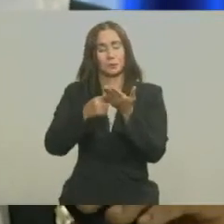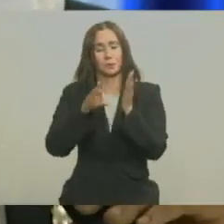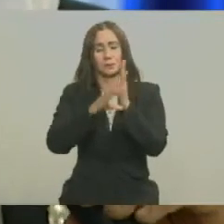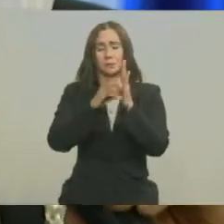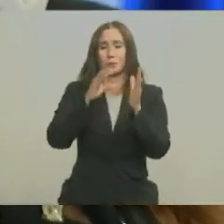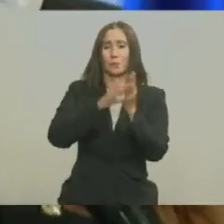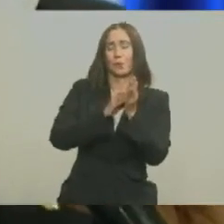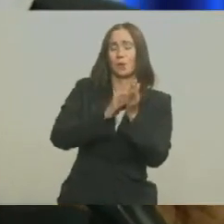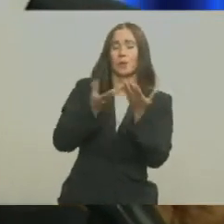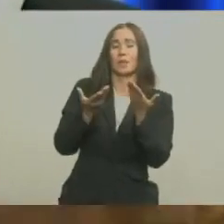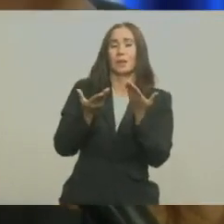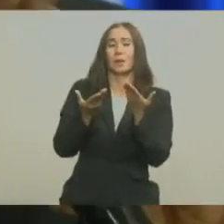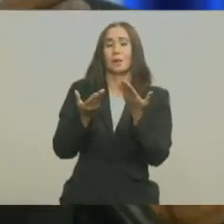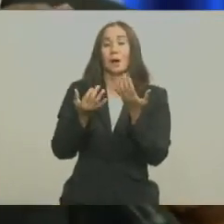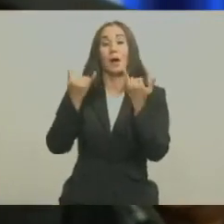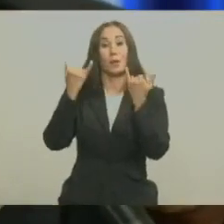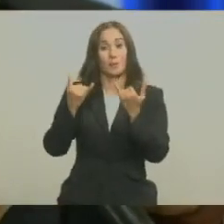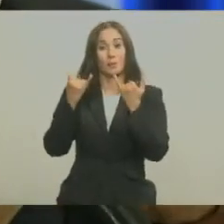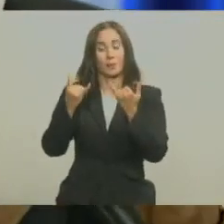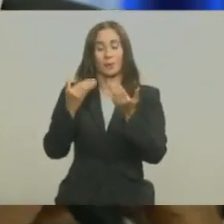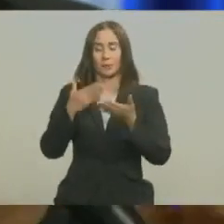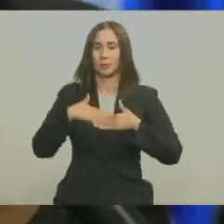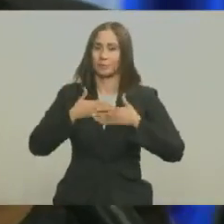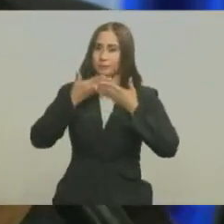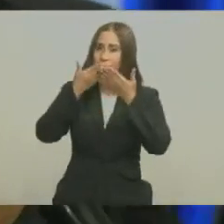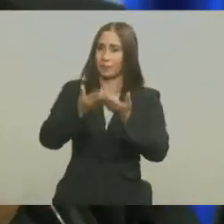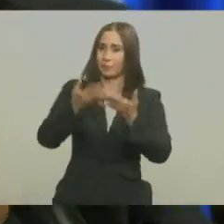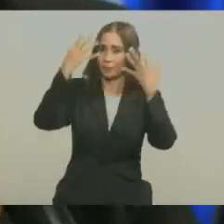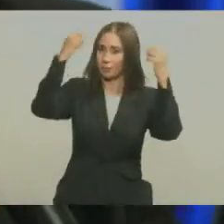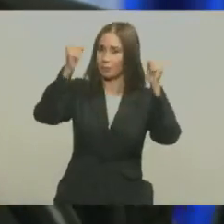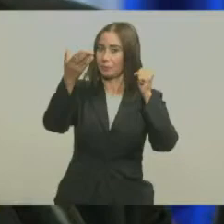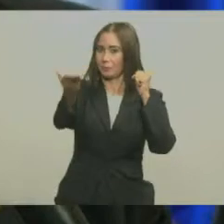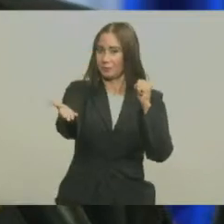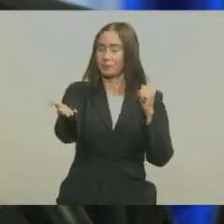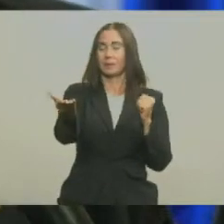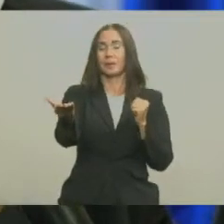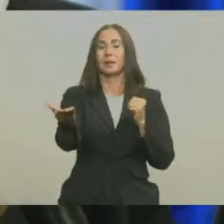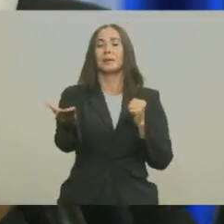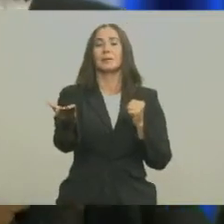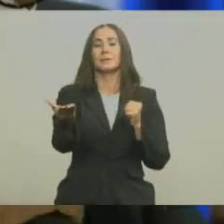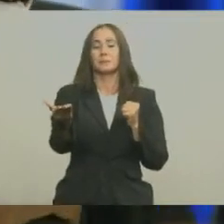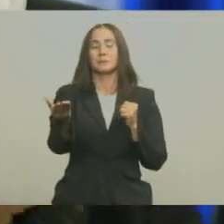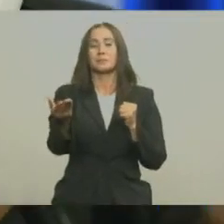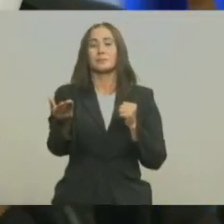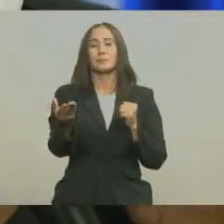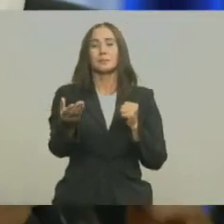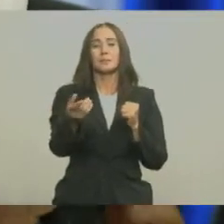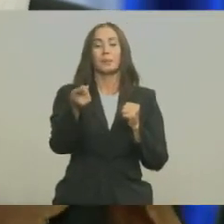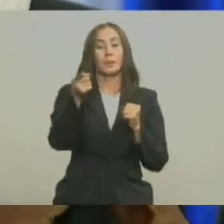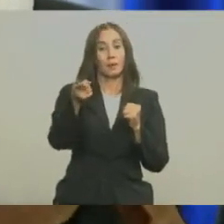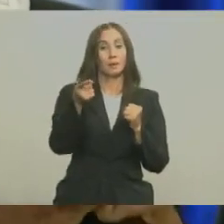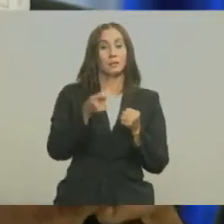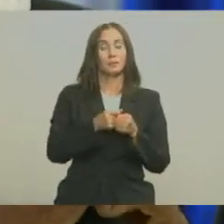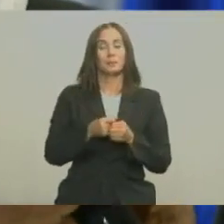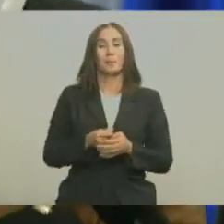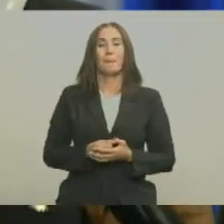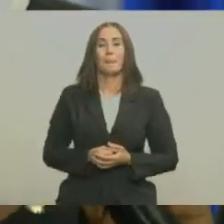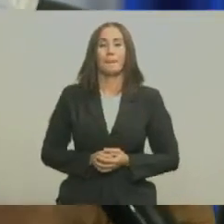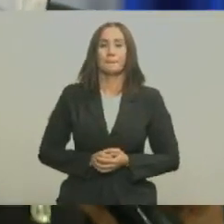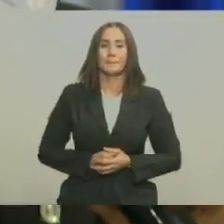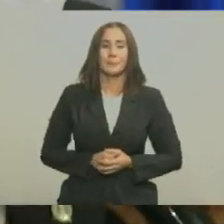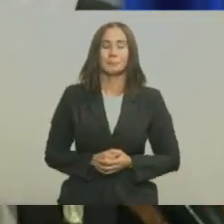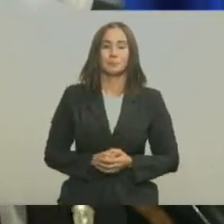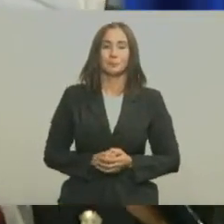Civil. Y ahora, con la disposición que tenemos del primer mandatario de la nación, el